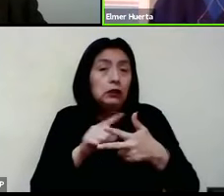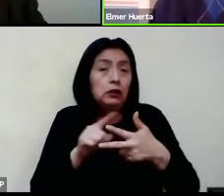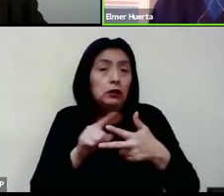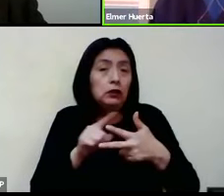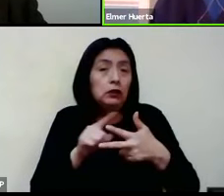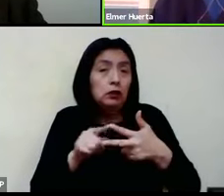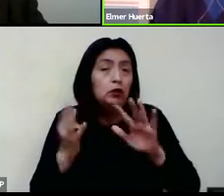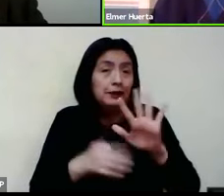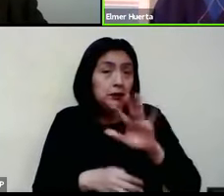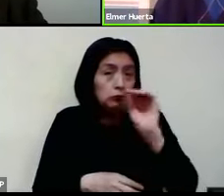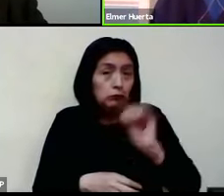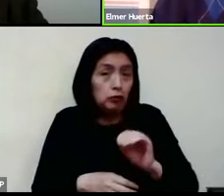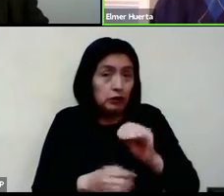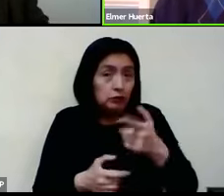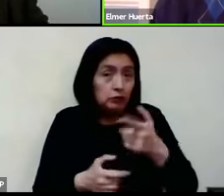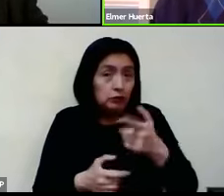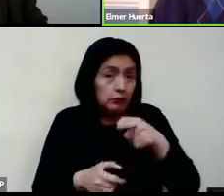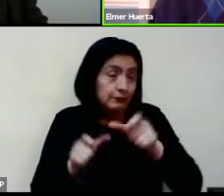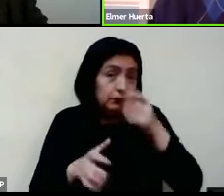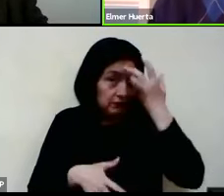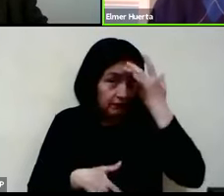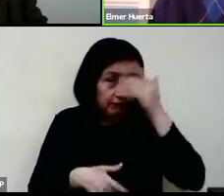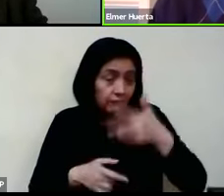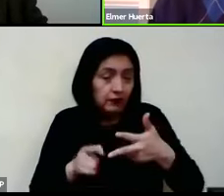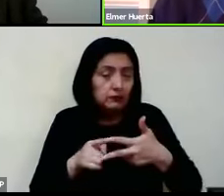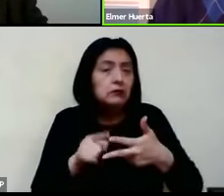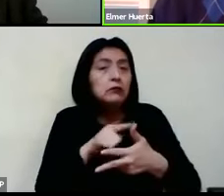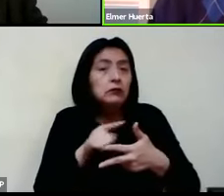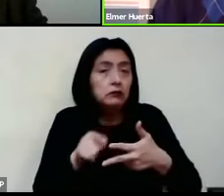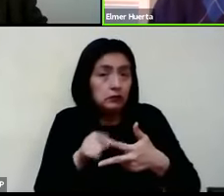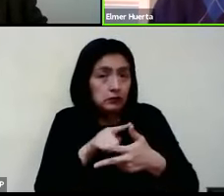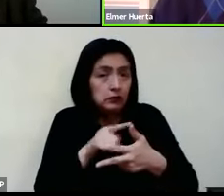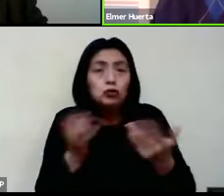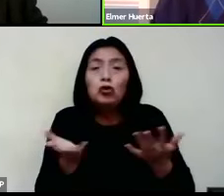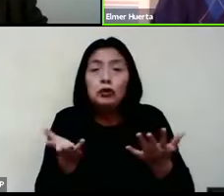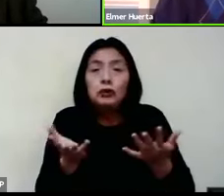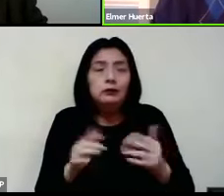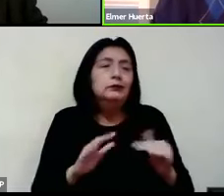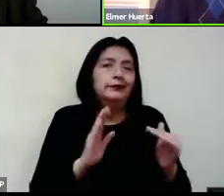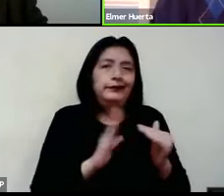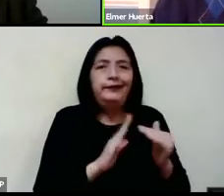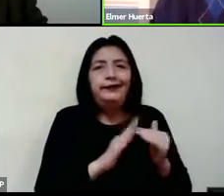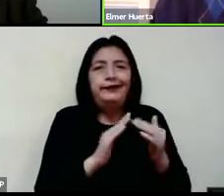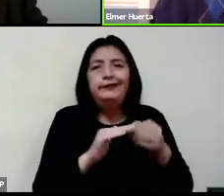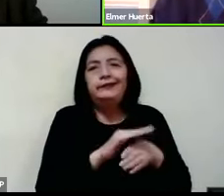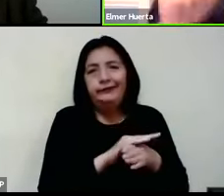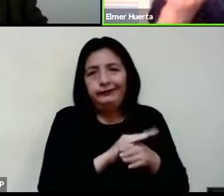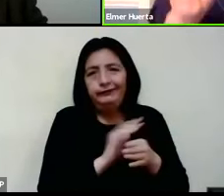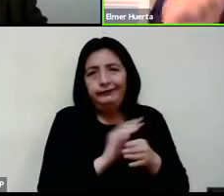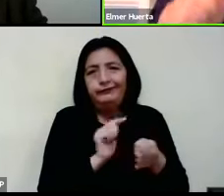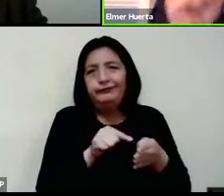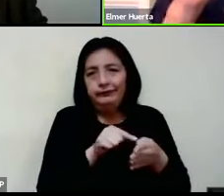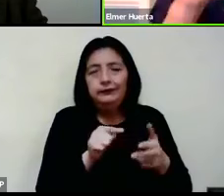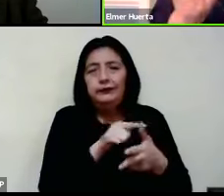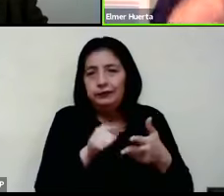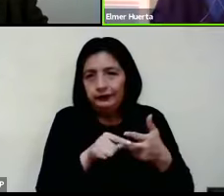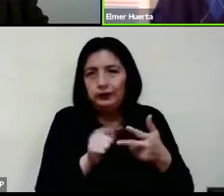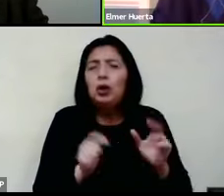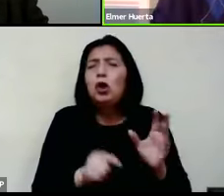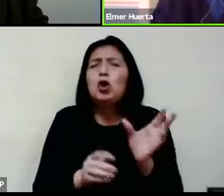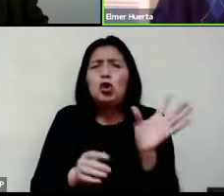95% de casos de esta enfermedad se manejan en la casa. Por lo tanto,